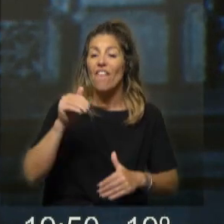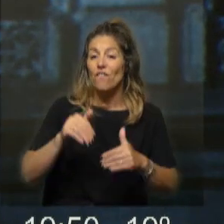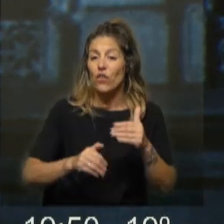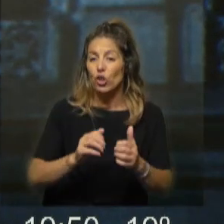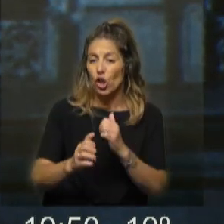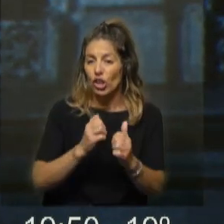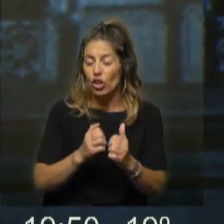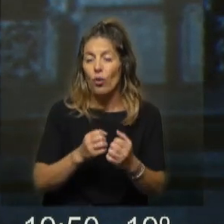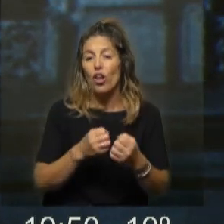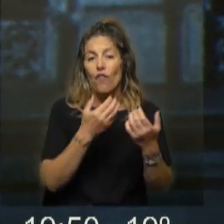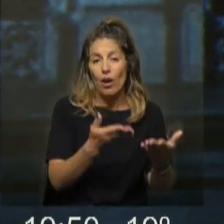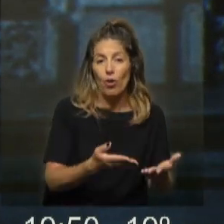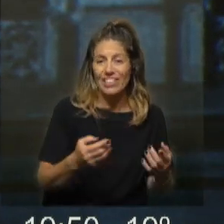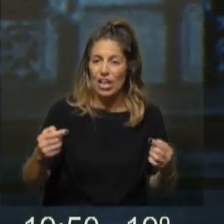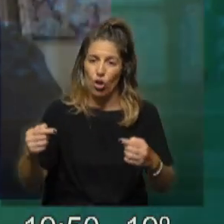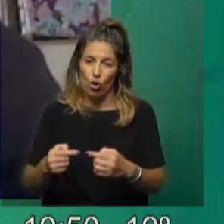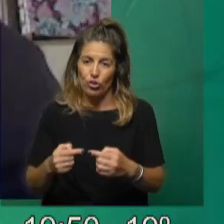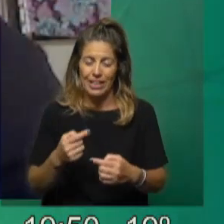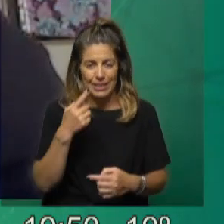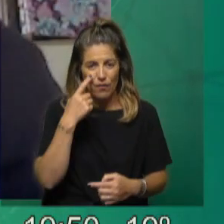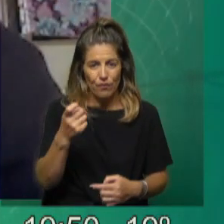que se identifican desde el sistema político.